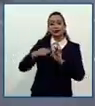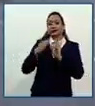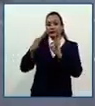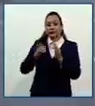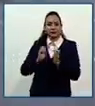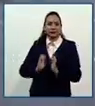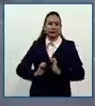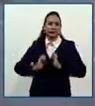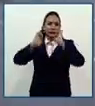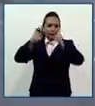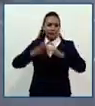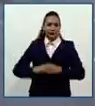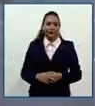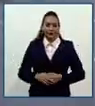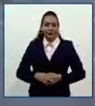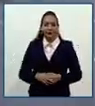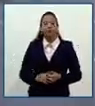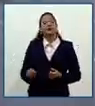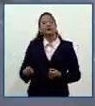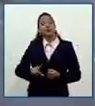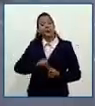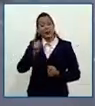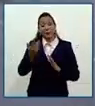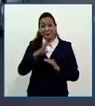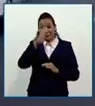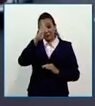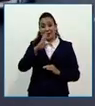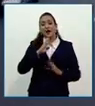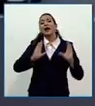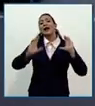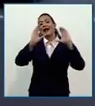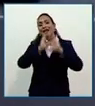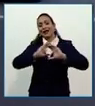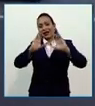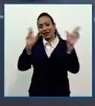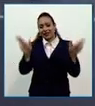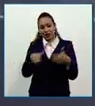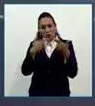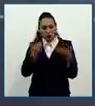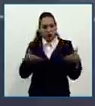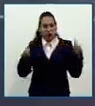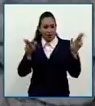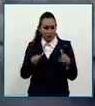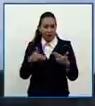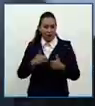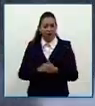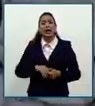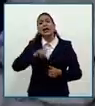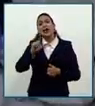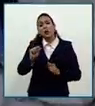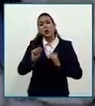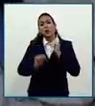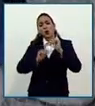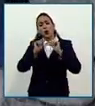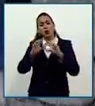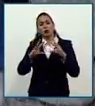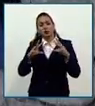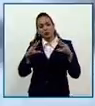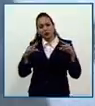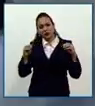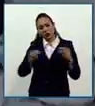Derechos Humanos en este edificio, y después del mediodía cantaron el himno nacional y comenzaron a retirarse a sus puestos